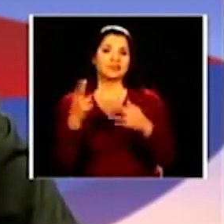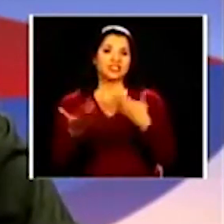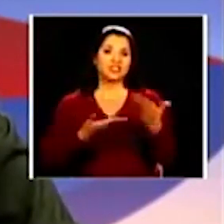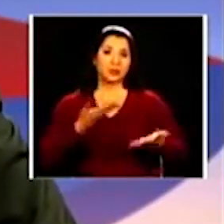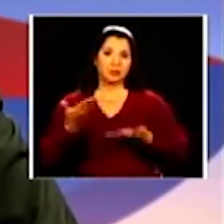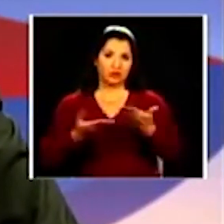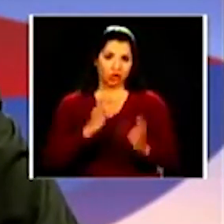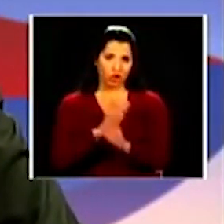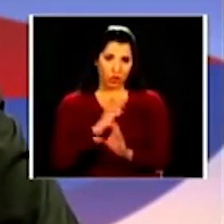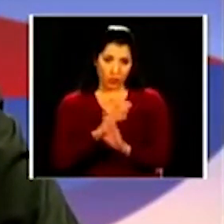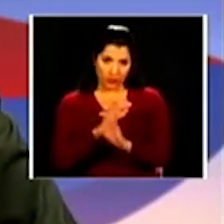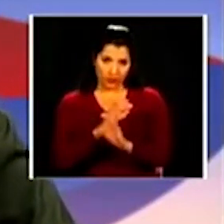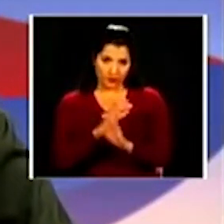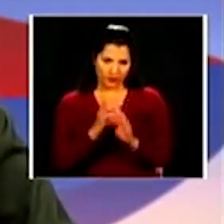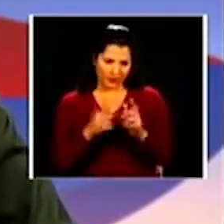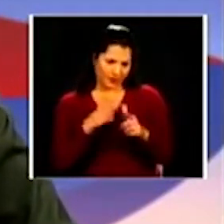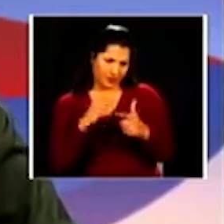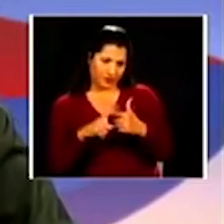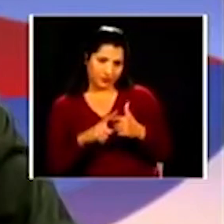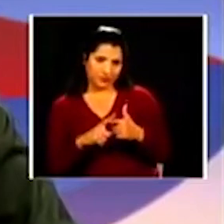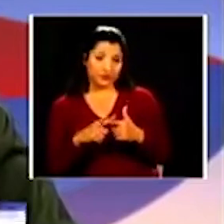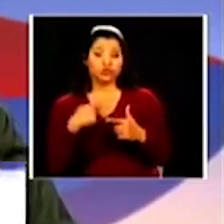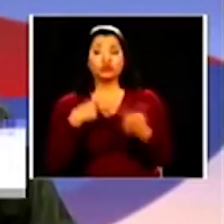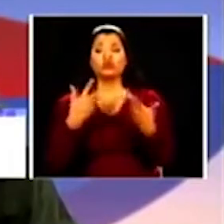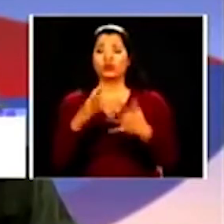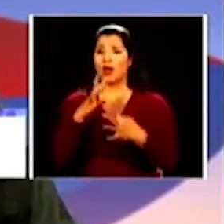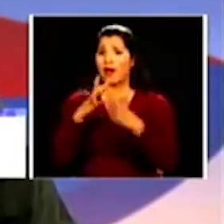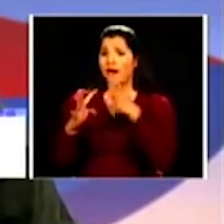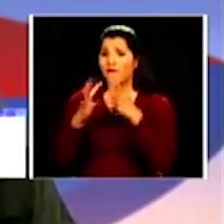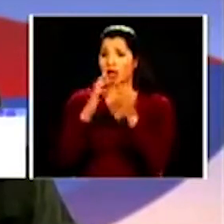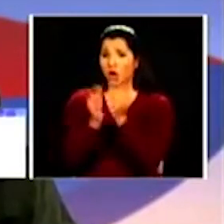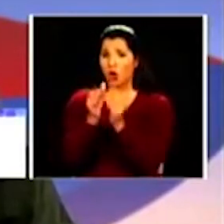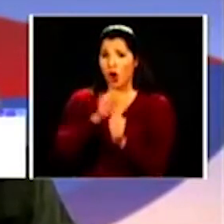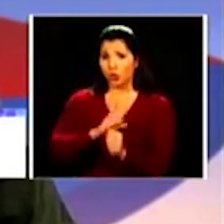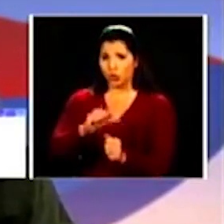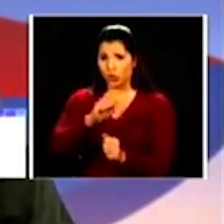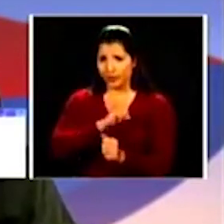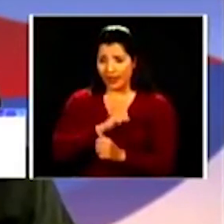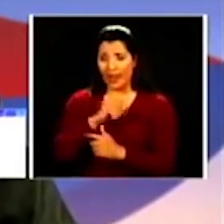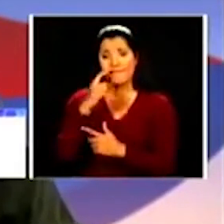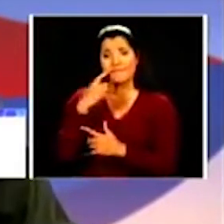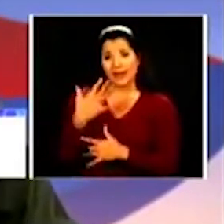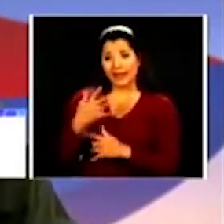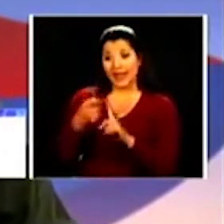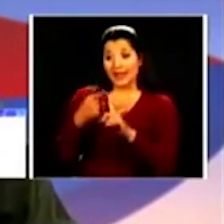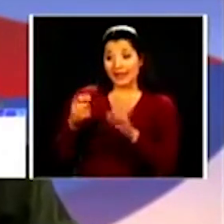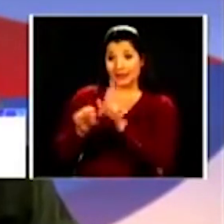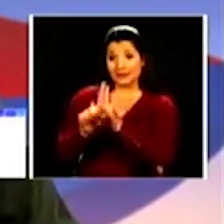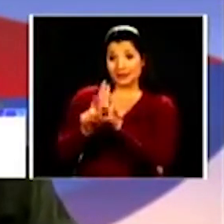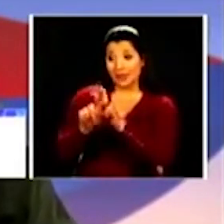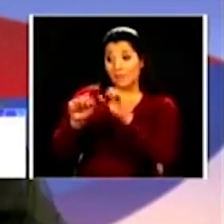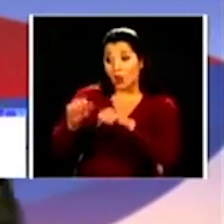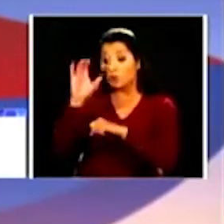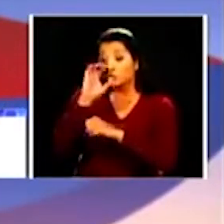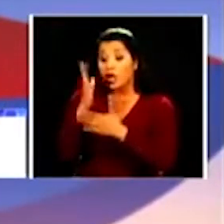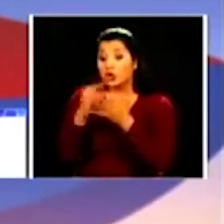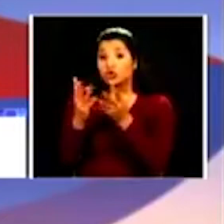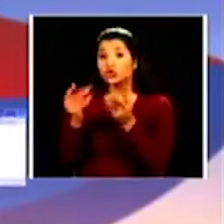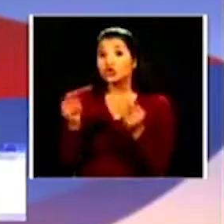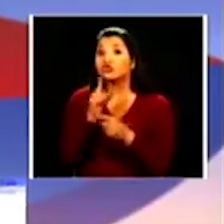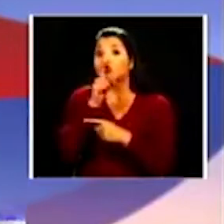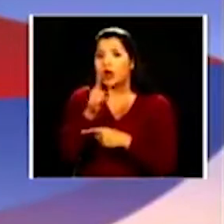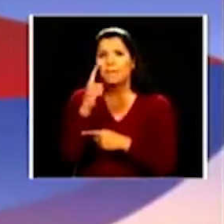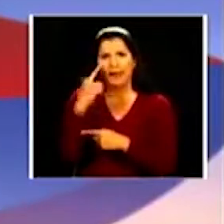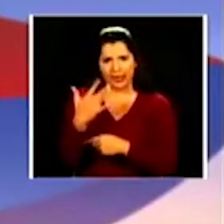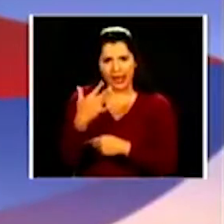conversando cuando estaba como diputado con las autoridades respectivas para generar también desde la Asamblea Legislativa una solución real que le permita a las mujeres